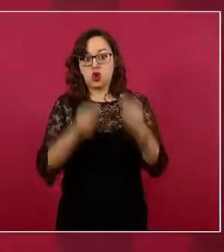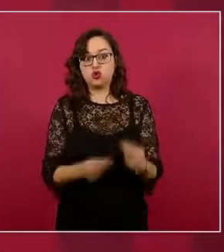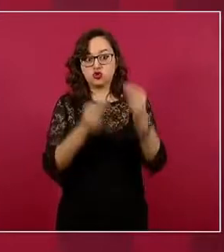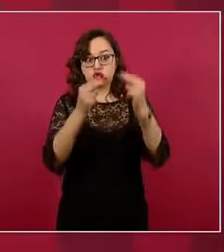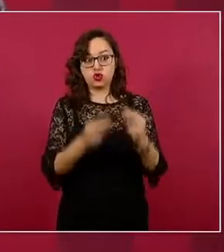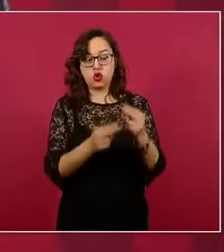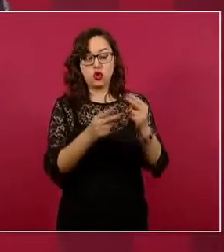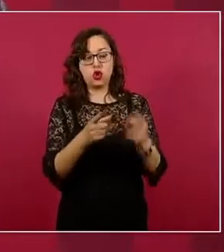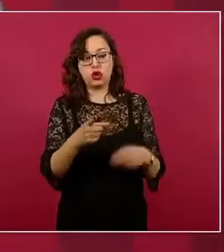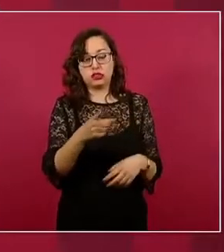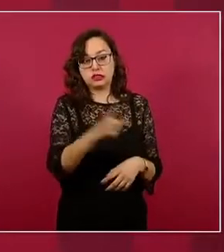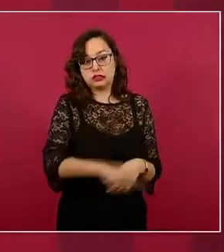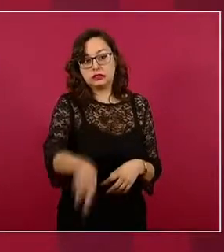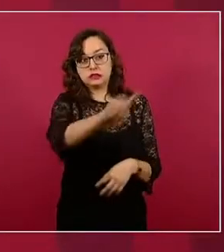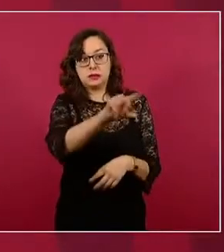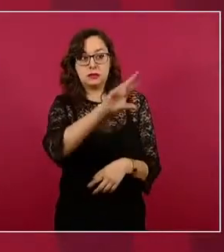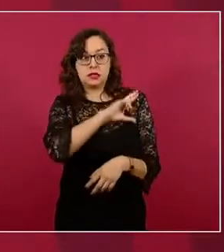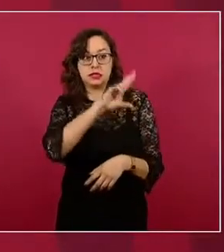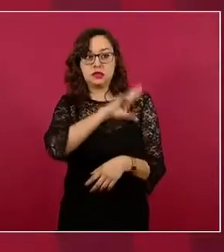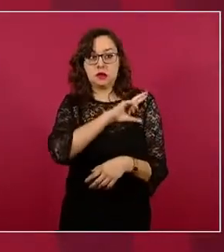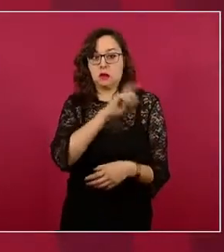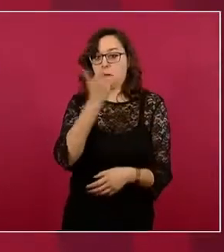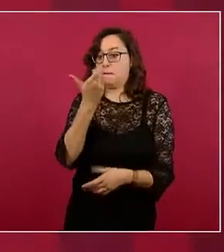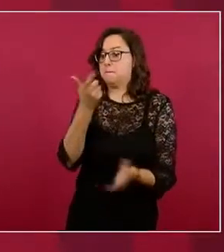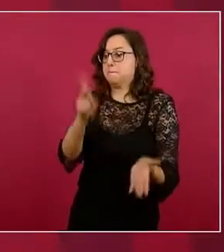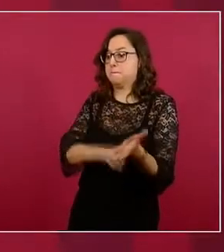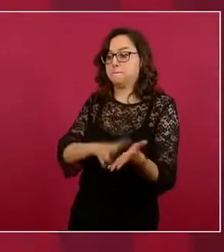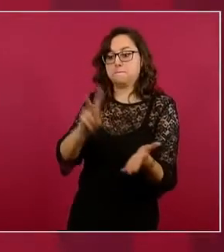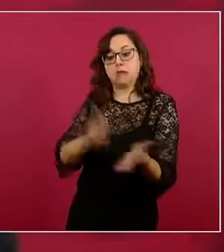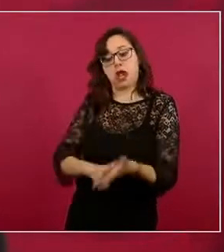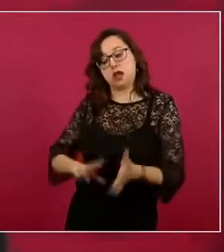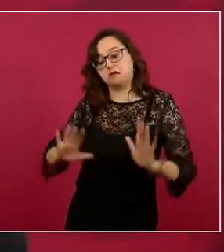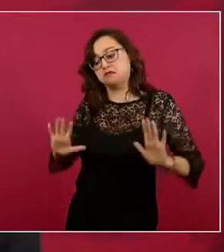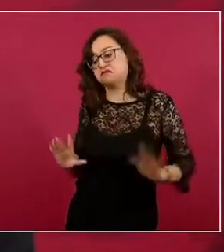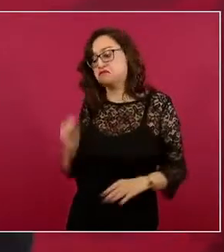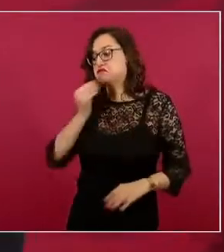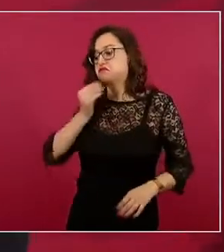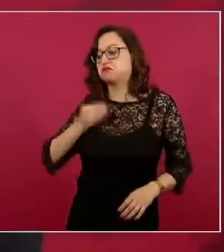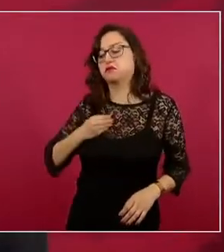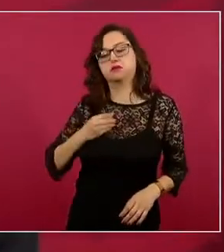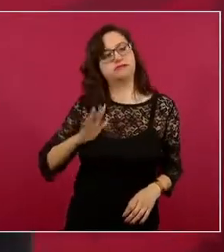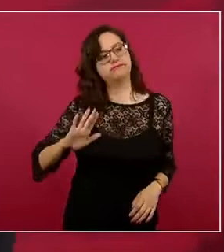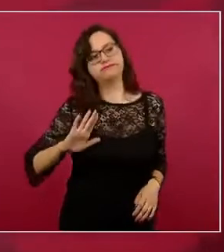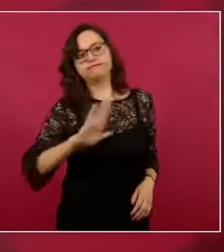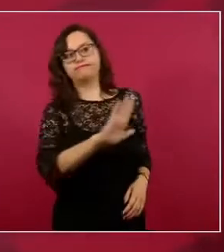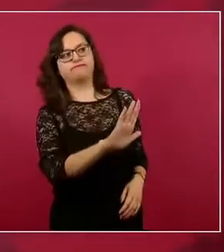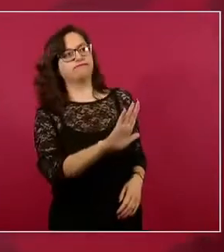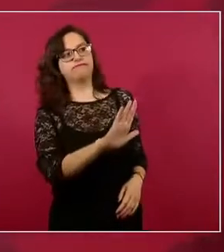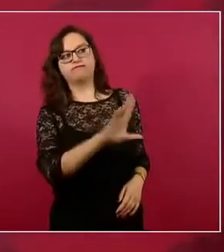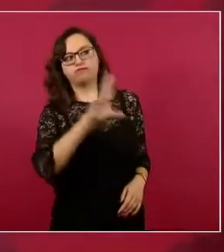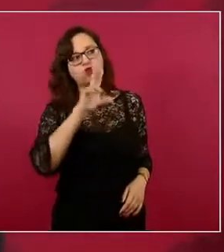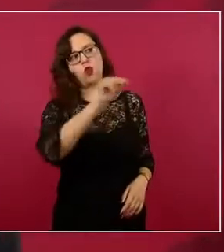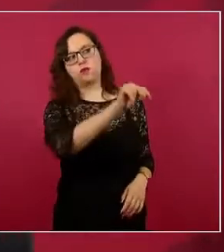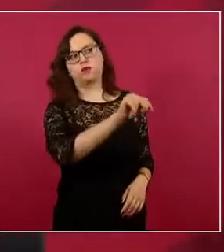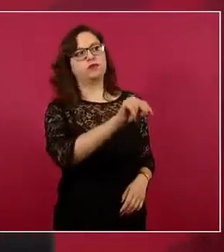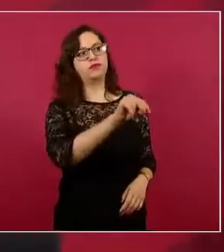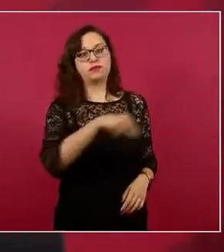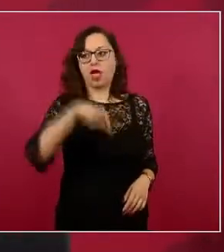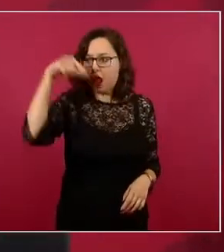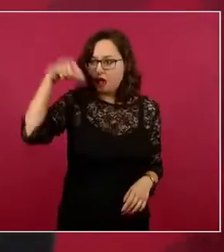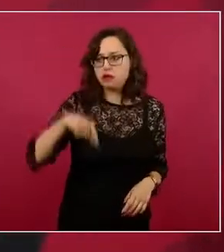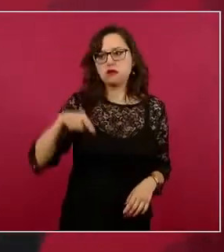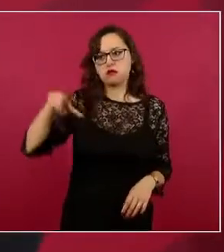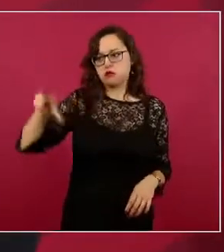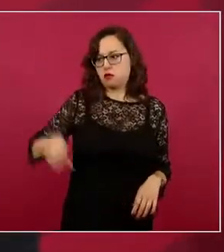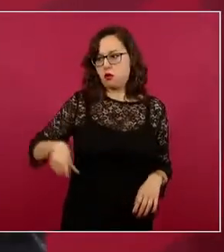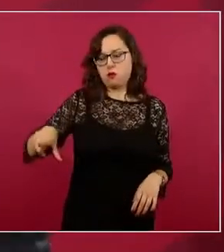fija los precios, sino aquí un Estado con dimensión social